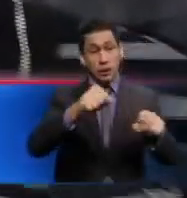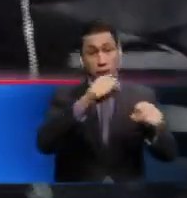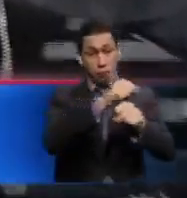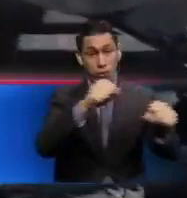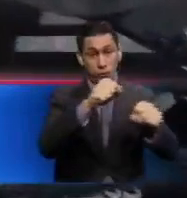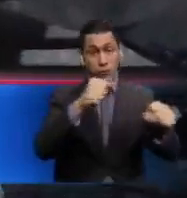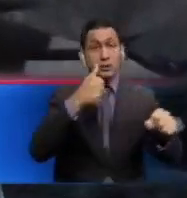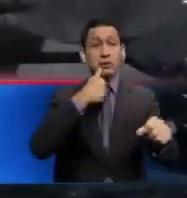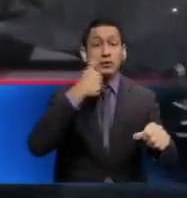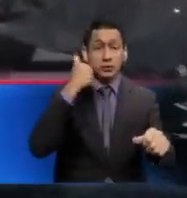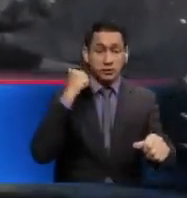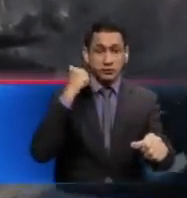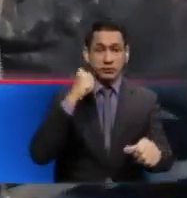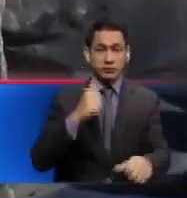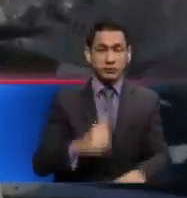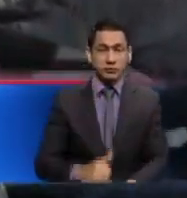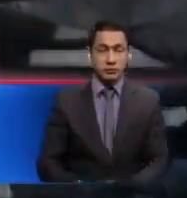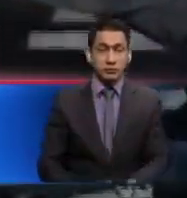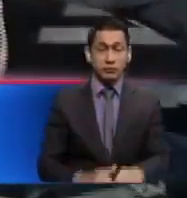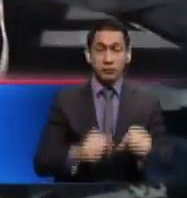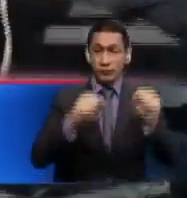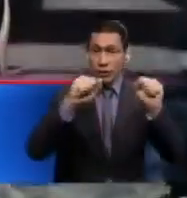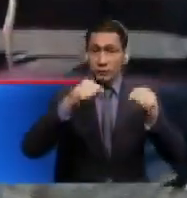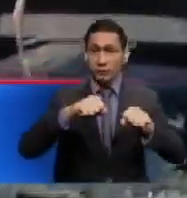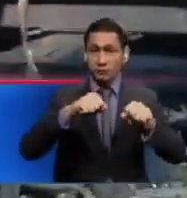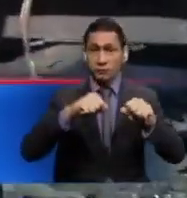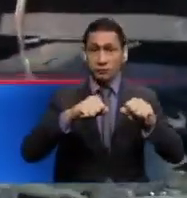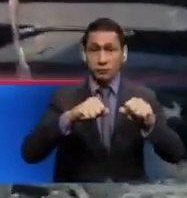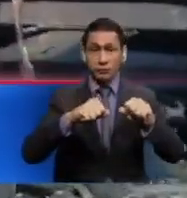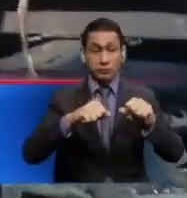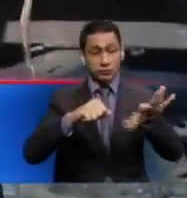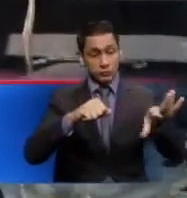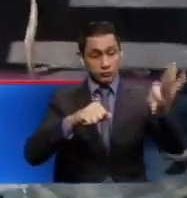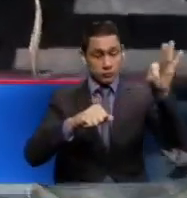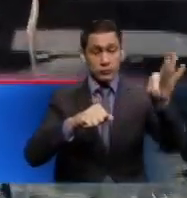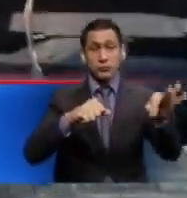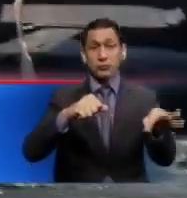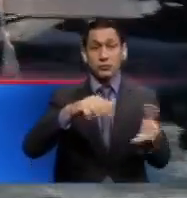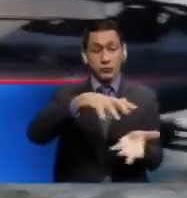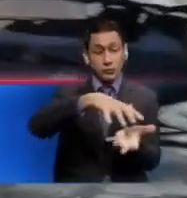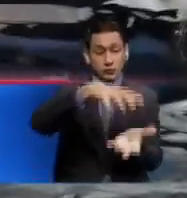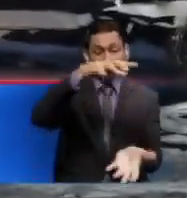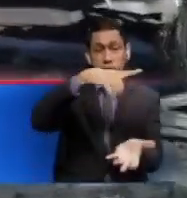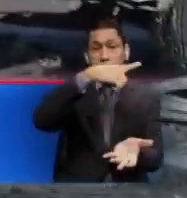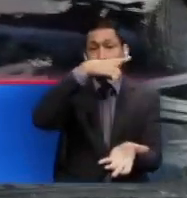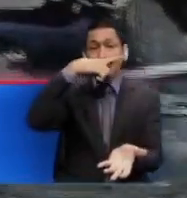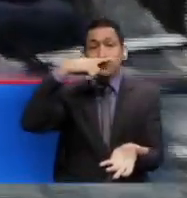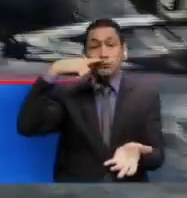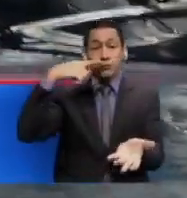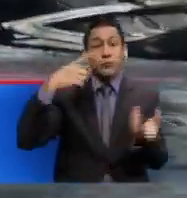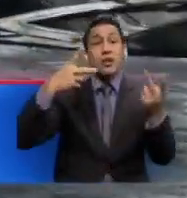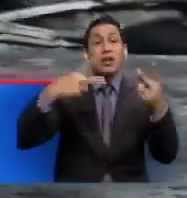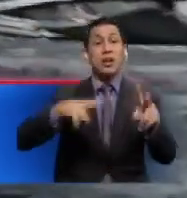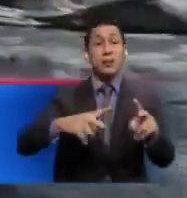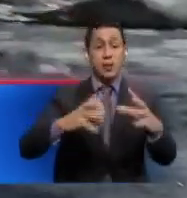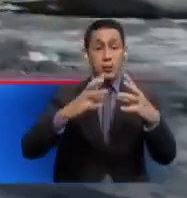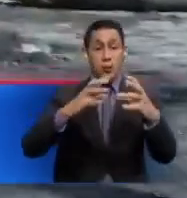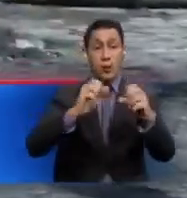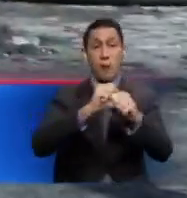también se pudo determinar, se pudo encontrar un tanque de gas y también tacos de dinamita, lo que provocó